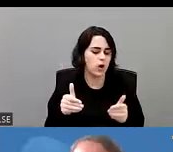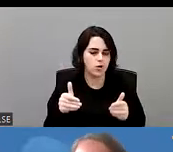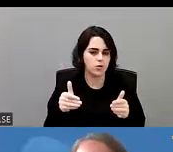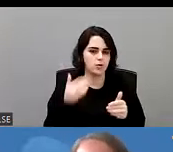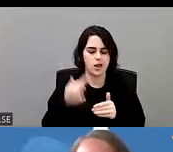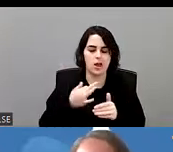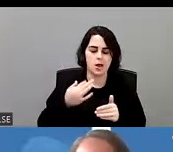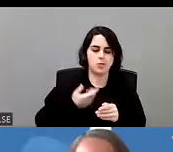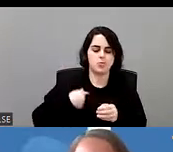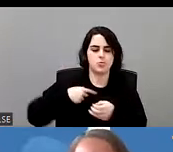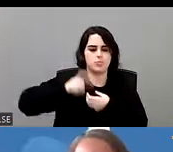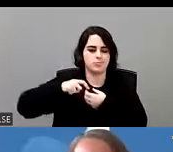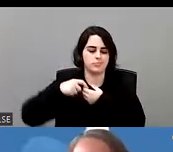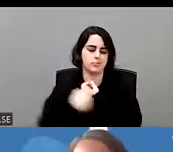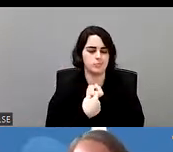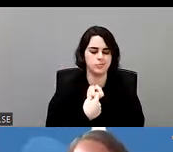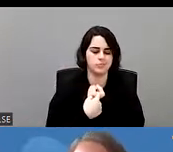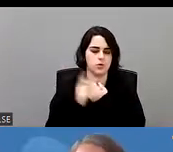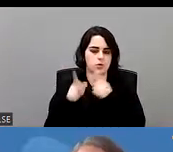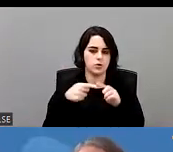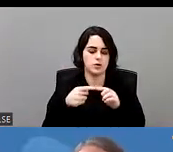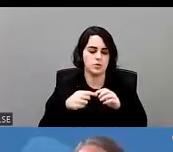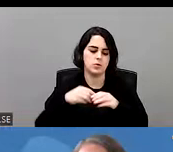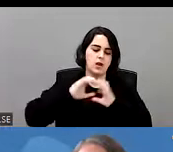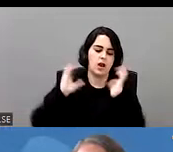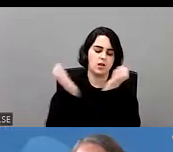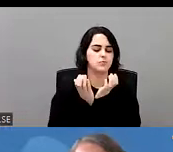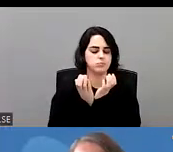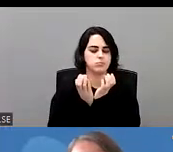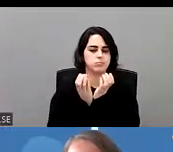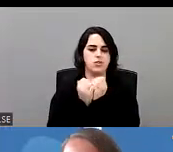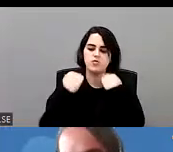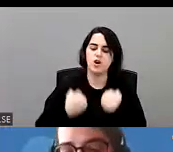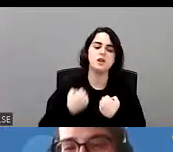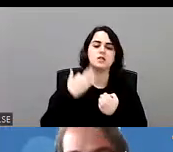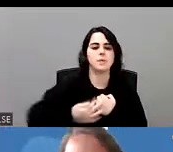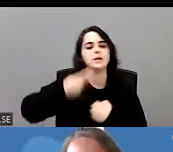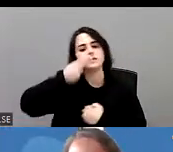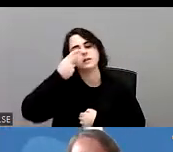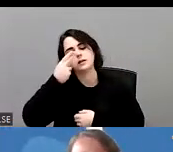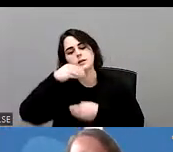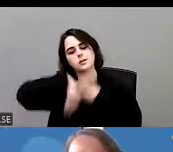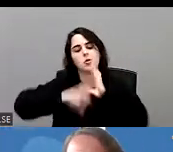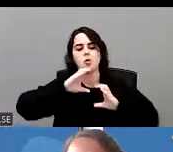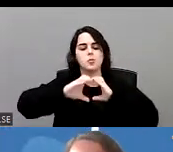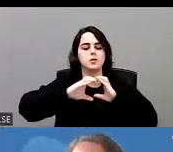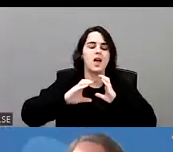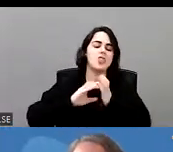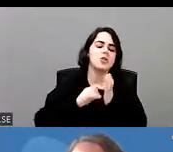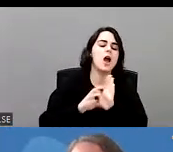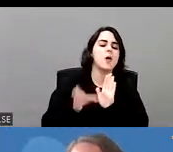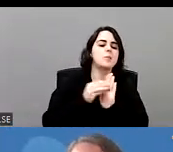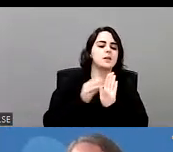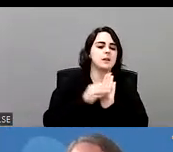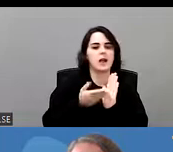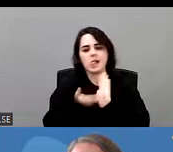conmigo para hablar en esta mesa redonda tan, tan potente y tan interesante de comunicación alternativa aumentativa.